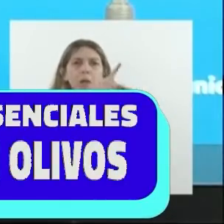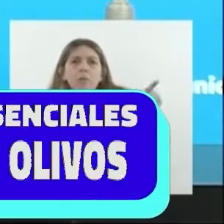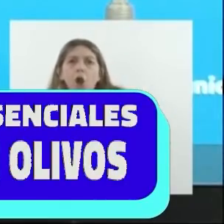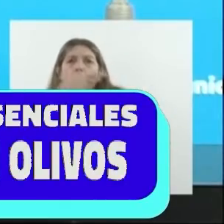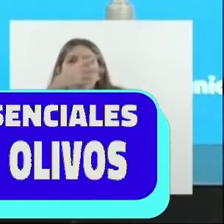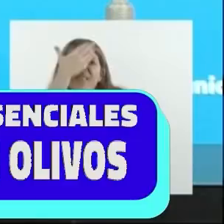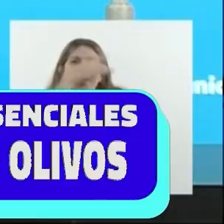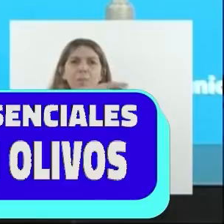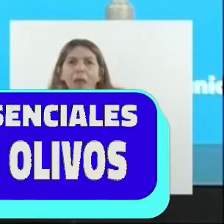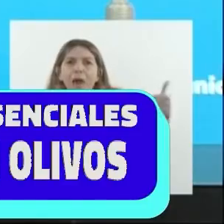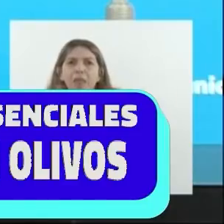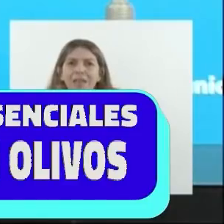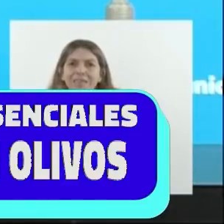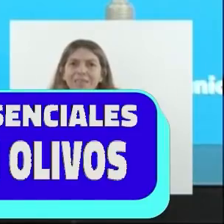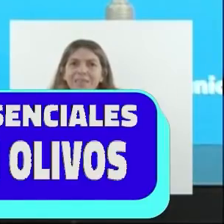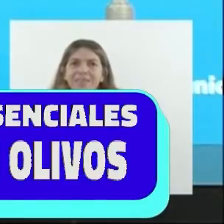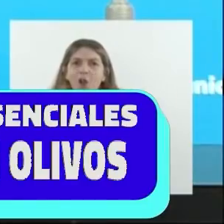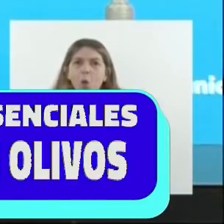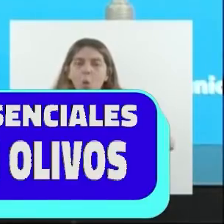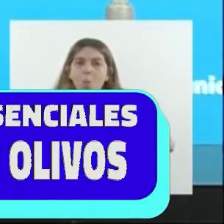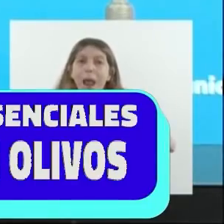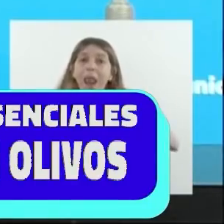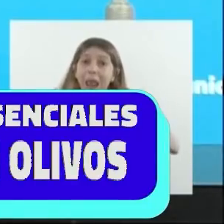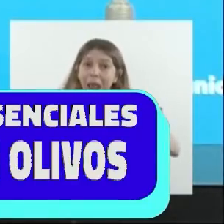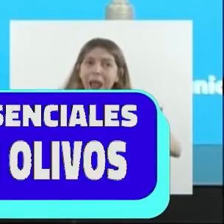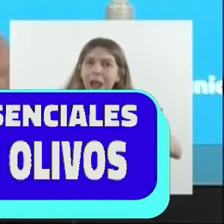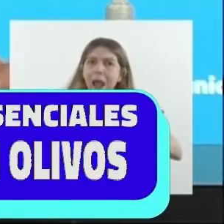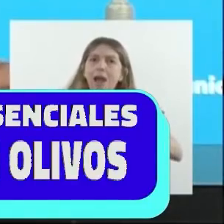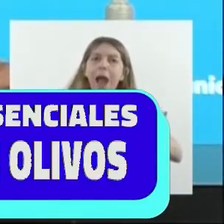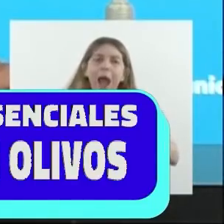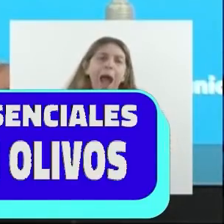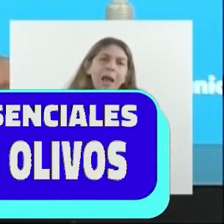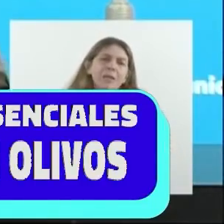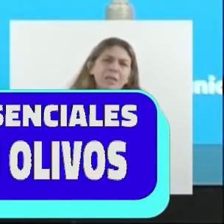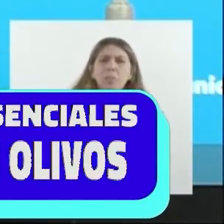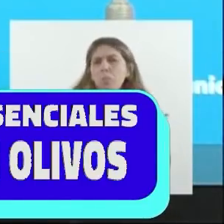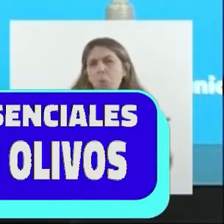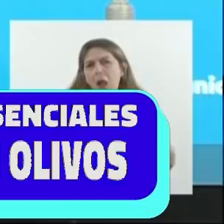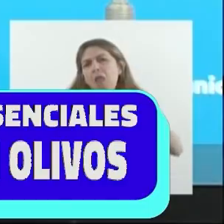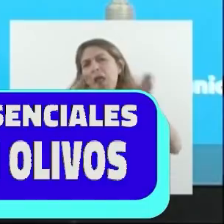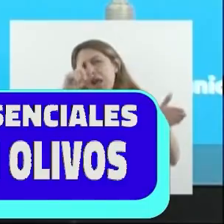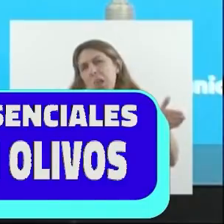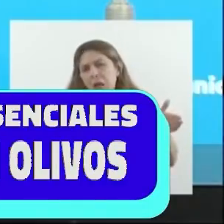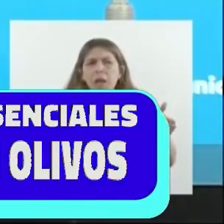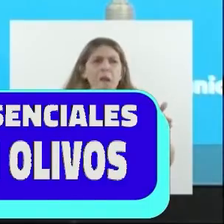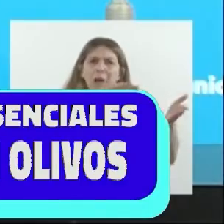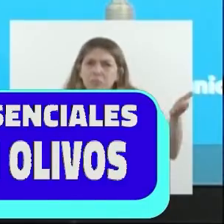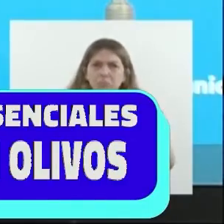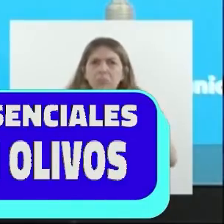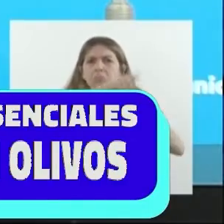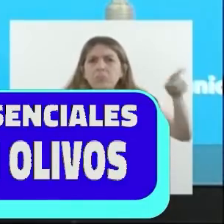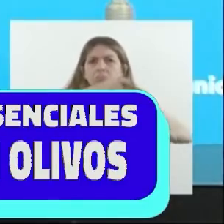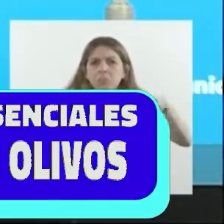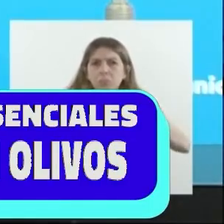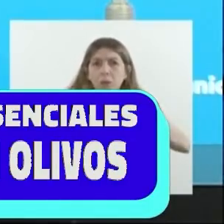Y fue en esa confianza de que el COVID estaba contenido que atendieron esas patologías que hoy ocupan un número muy importante